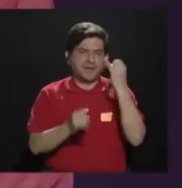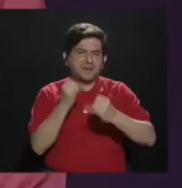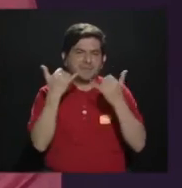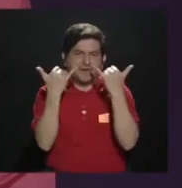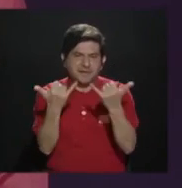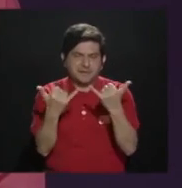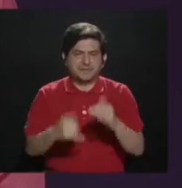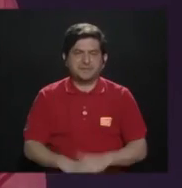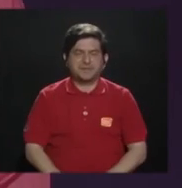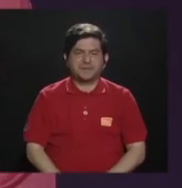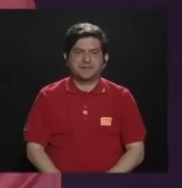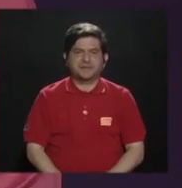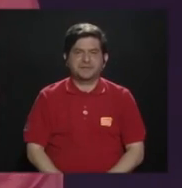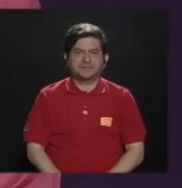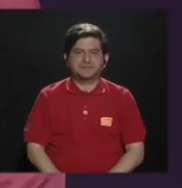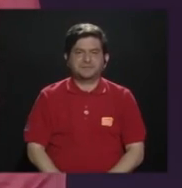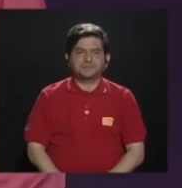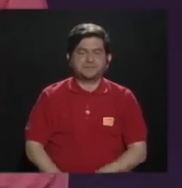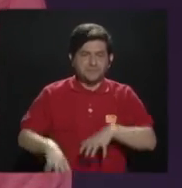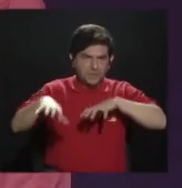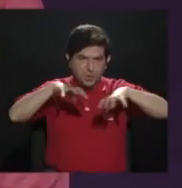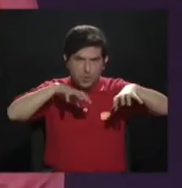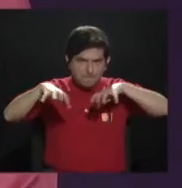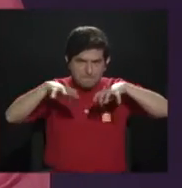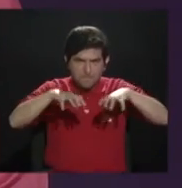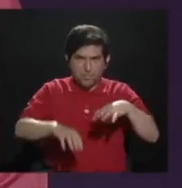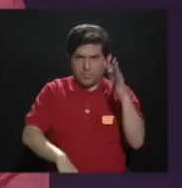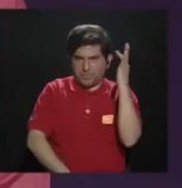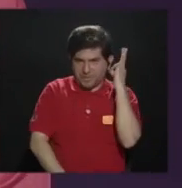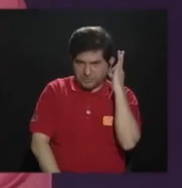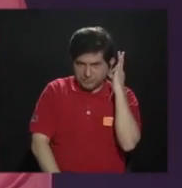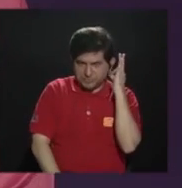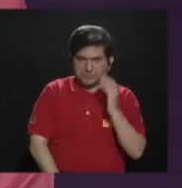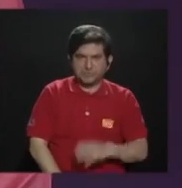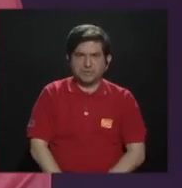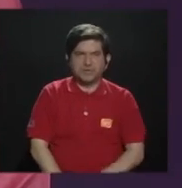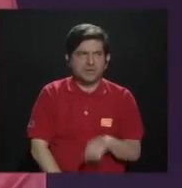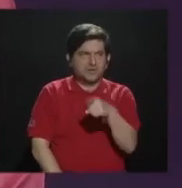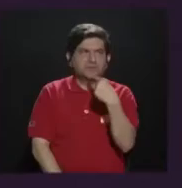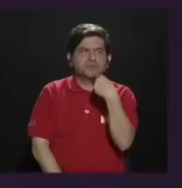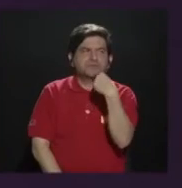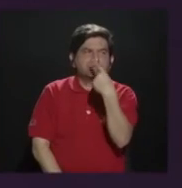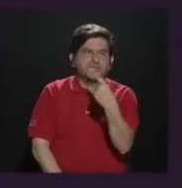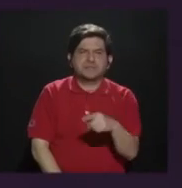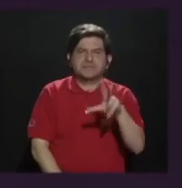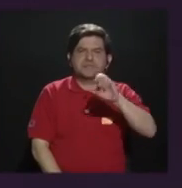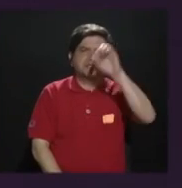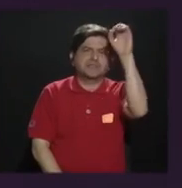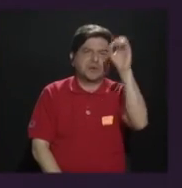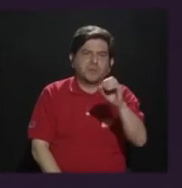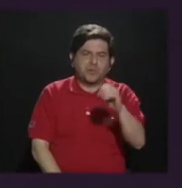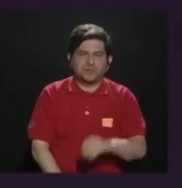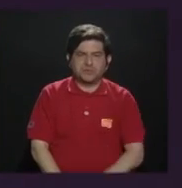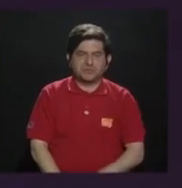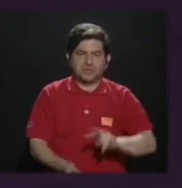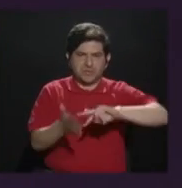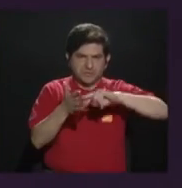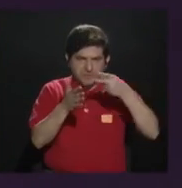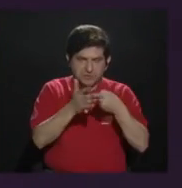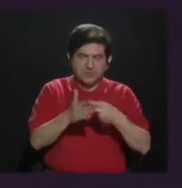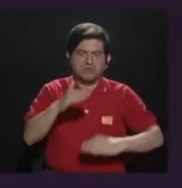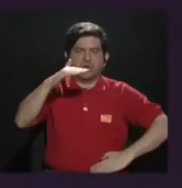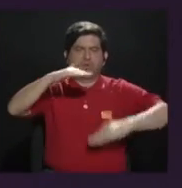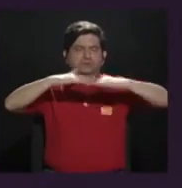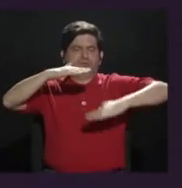terminando, Raquel, como movimiento de mujeres, vos decías que el 30% se convirtió más bien en un